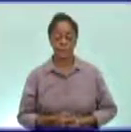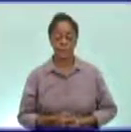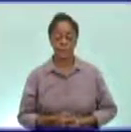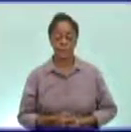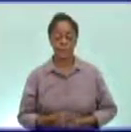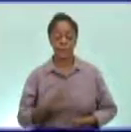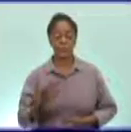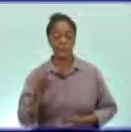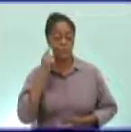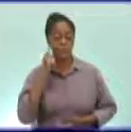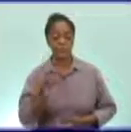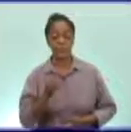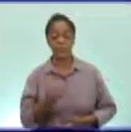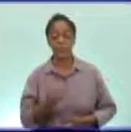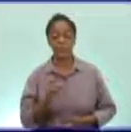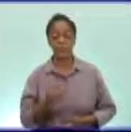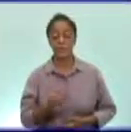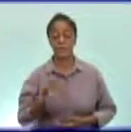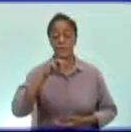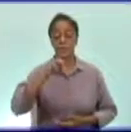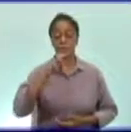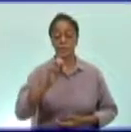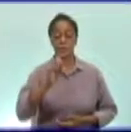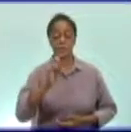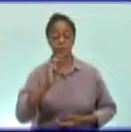Como pueden ver, aquí tenemos las móneras,